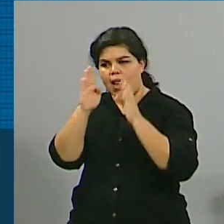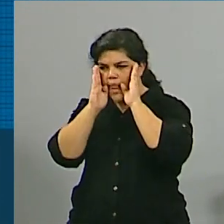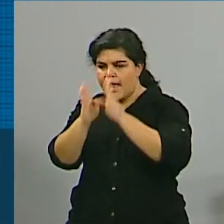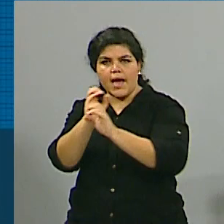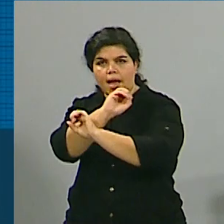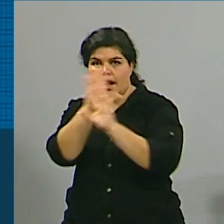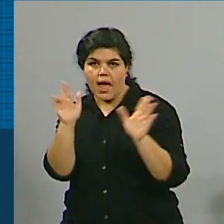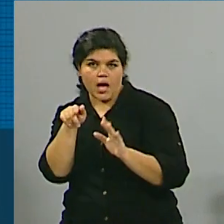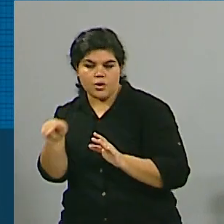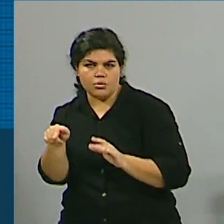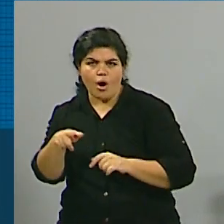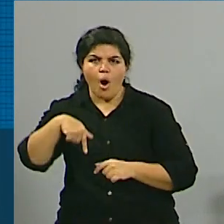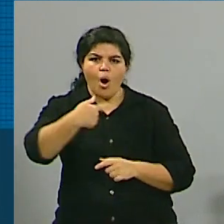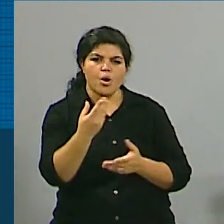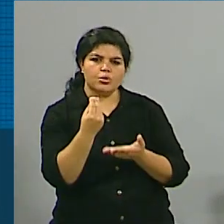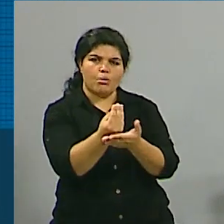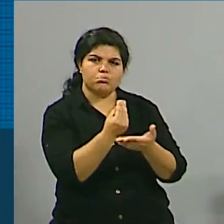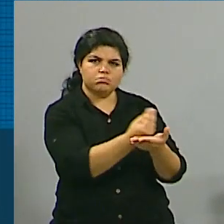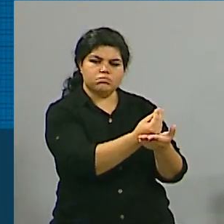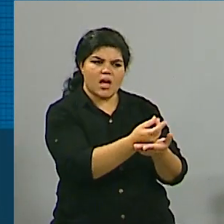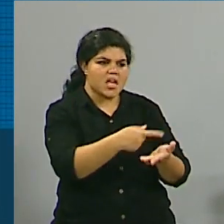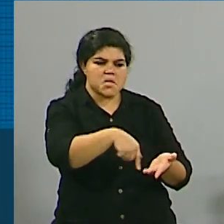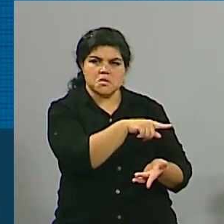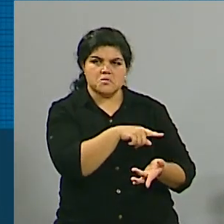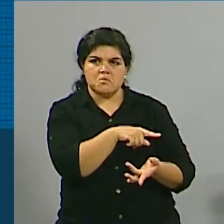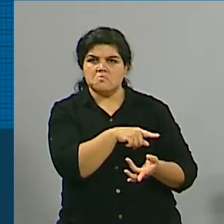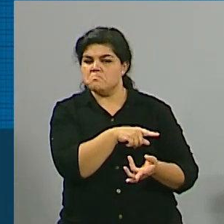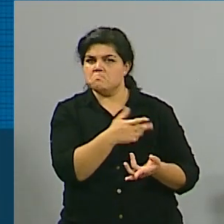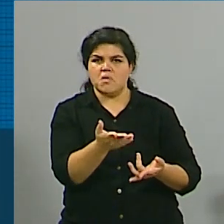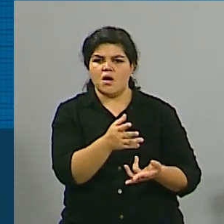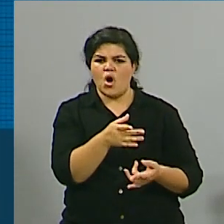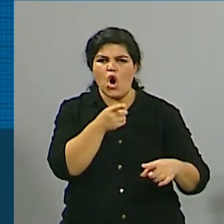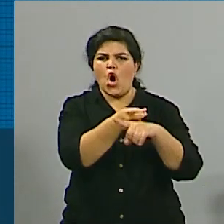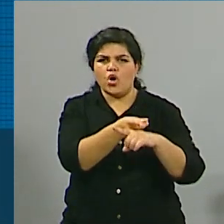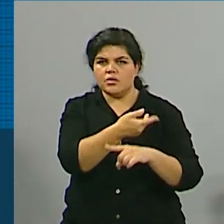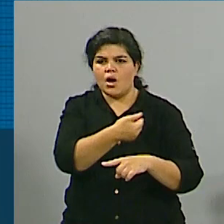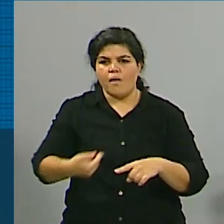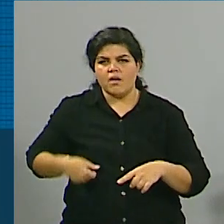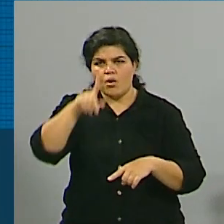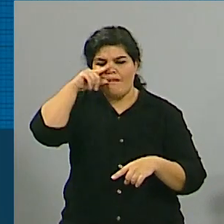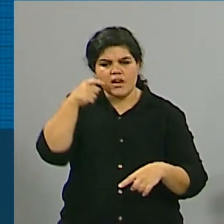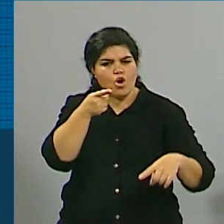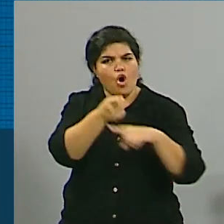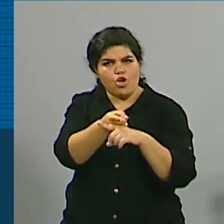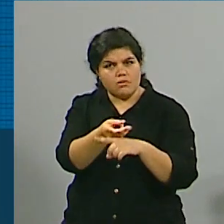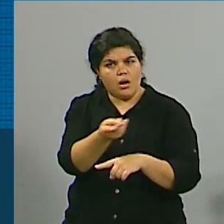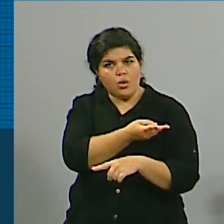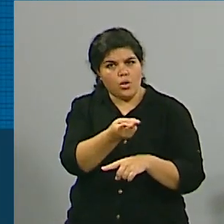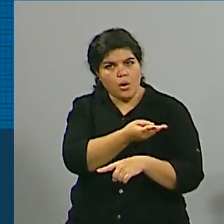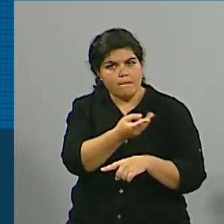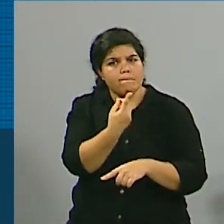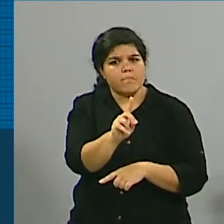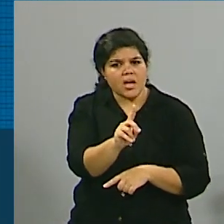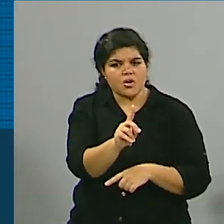de la oposición, van en contra de cómo actúa el gobierno de Alberto Fernández, pero no propone medidas concretas. Digo, eso también es una